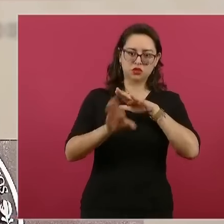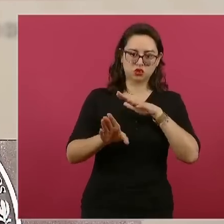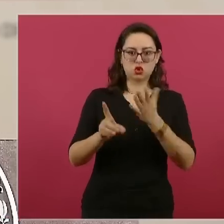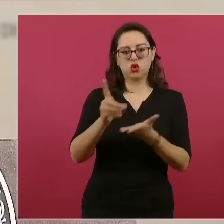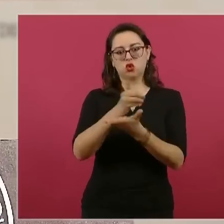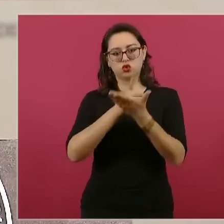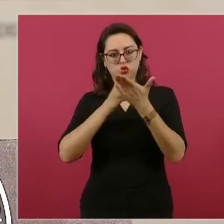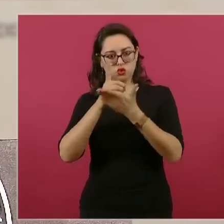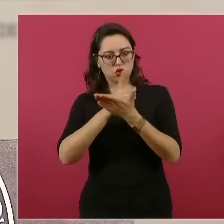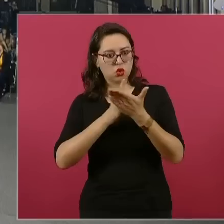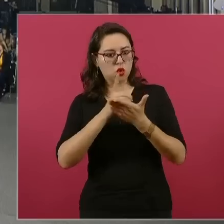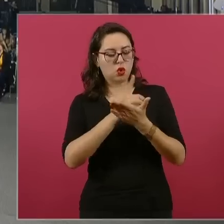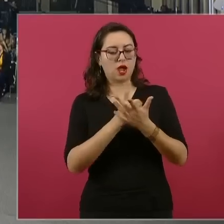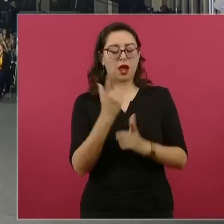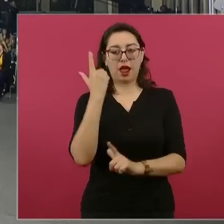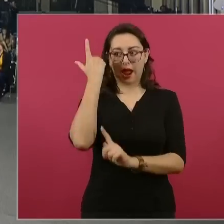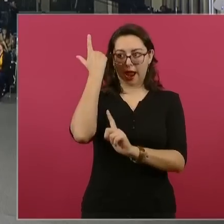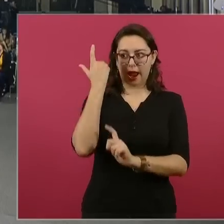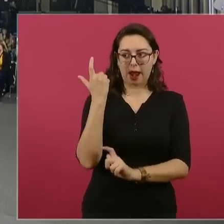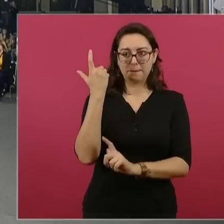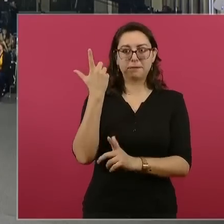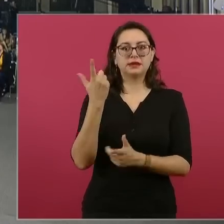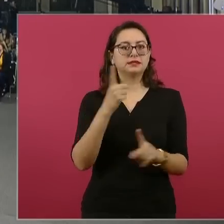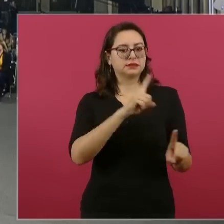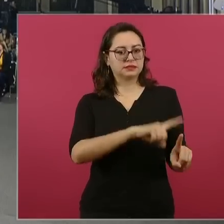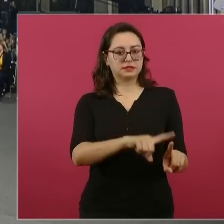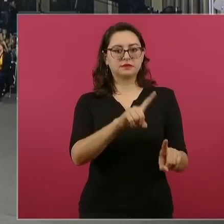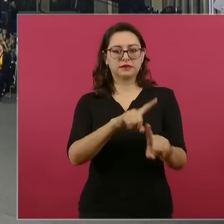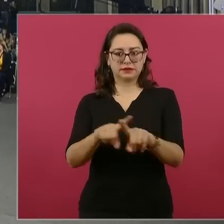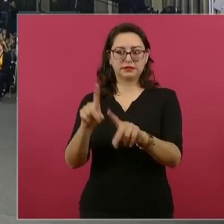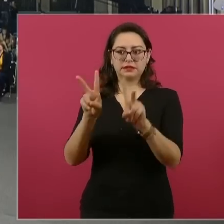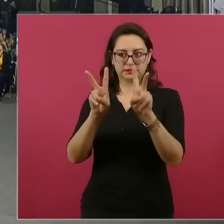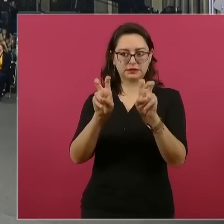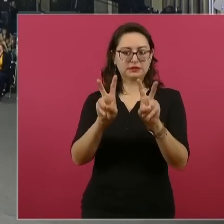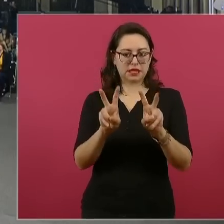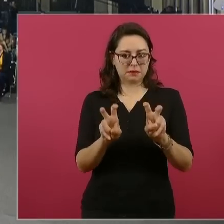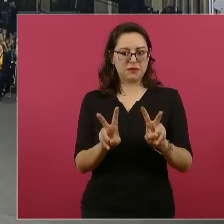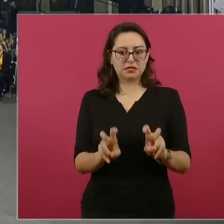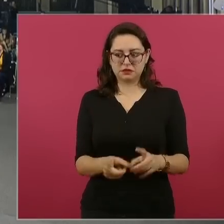tráfico de armas, son los temas. Y